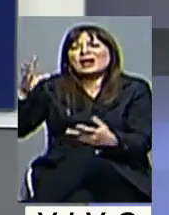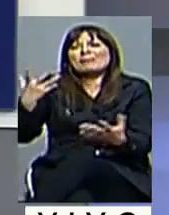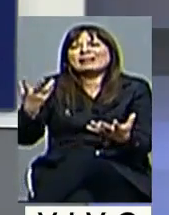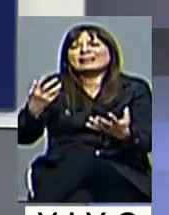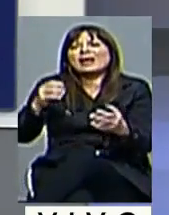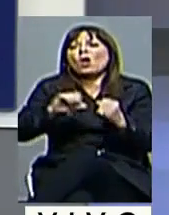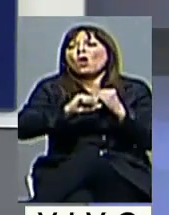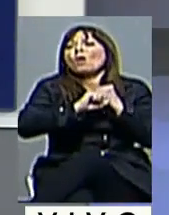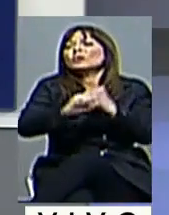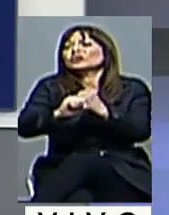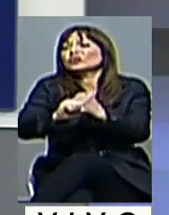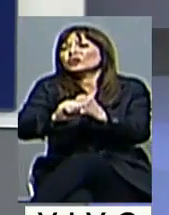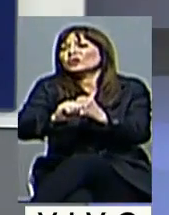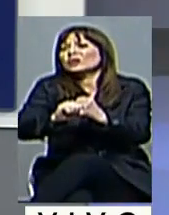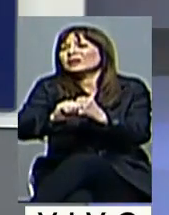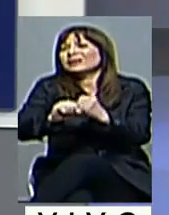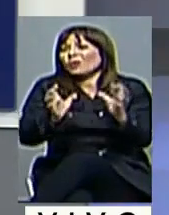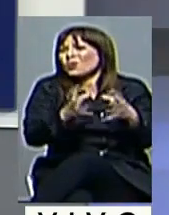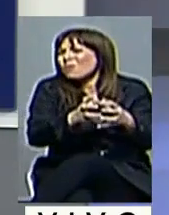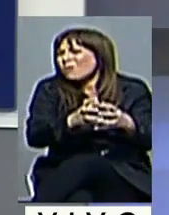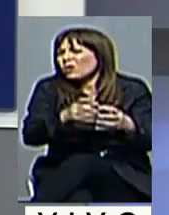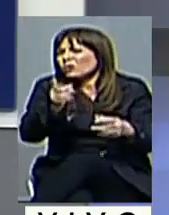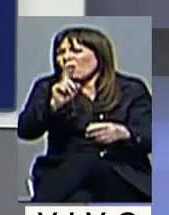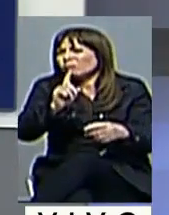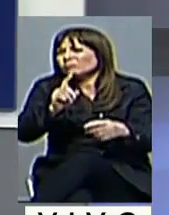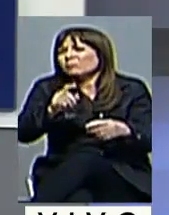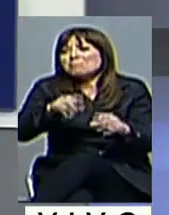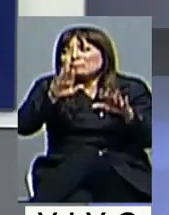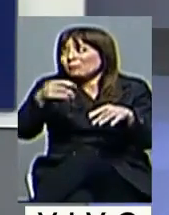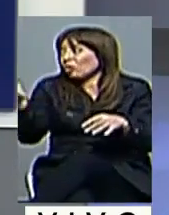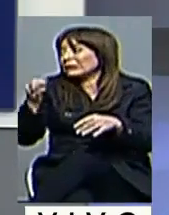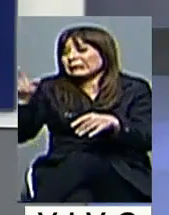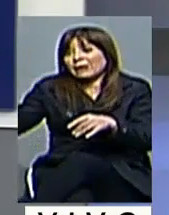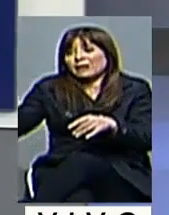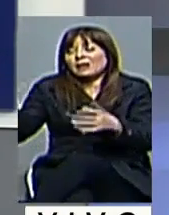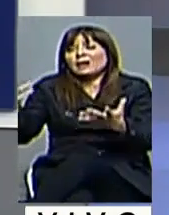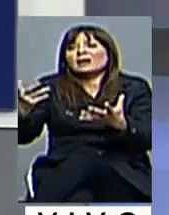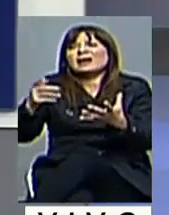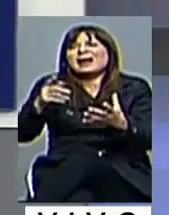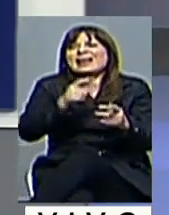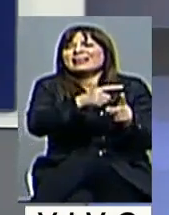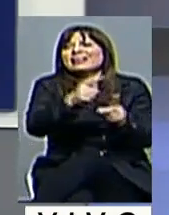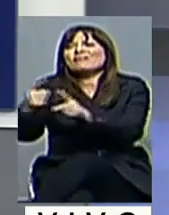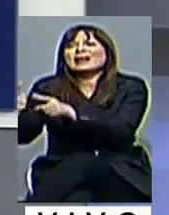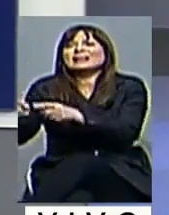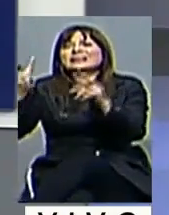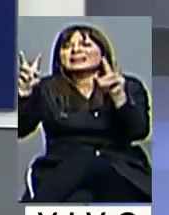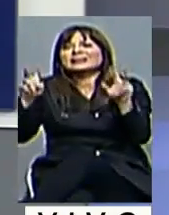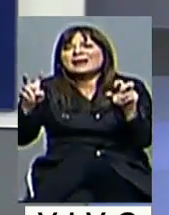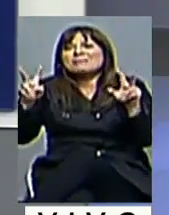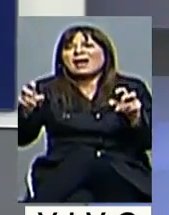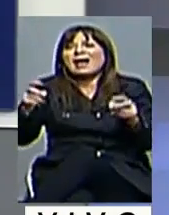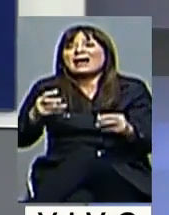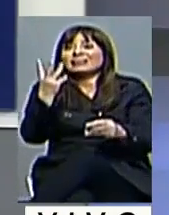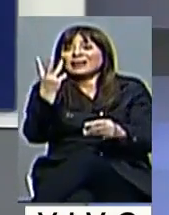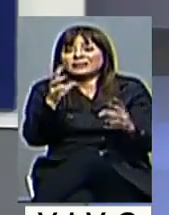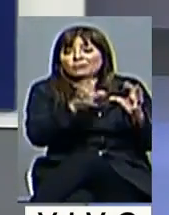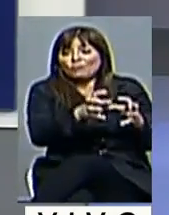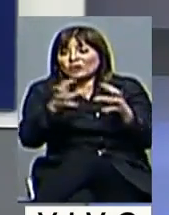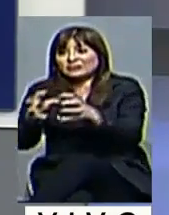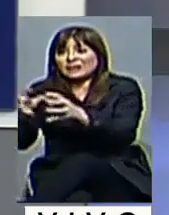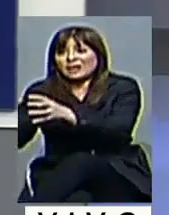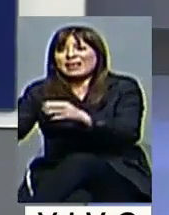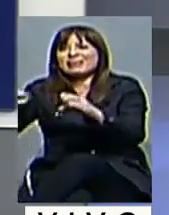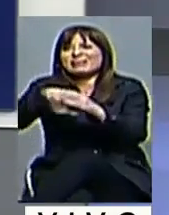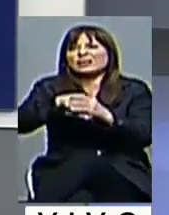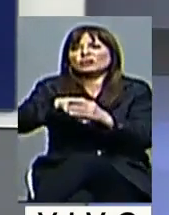sería la oposición en sí, sino que justamente, como lo señalaba René, van a existir distintos temas en los que esas tres fuerzas que están dentro